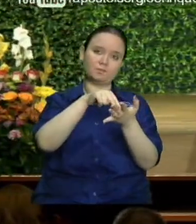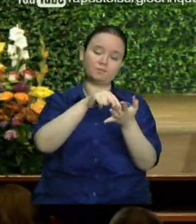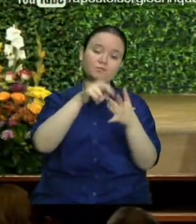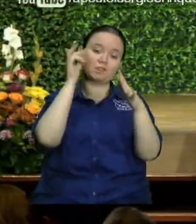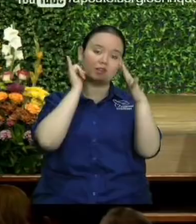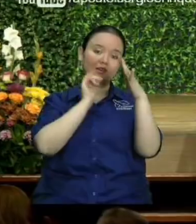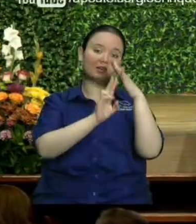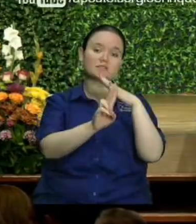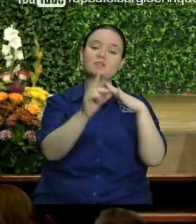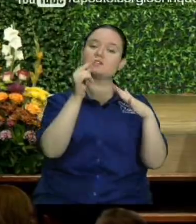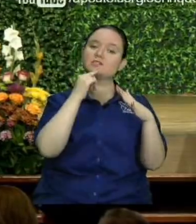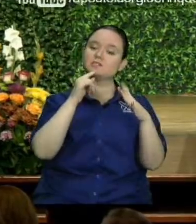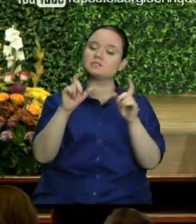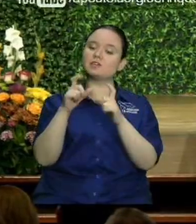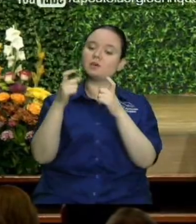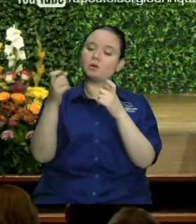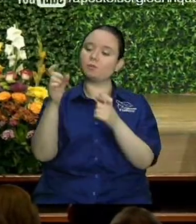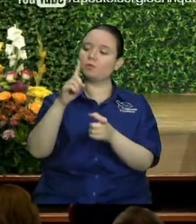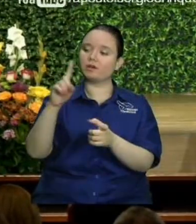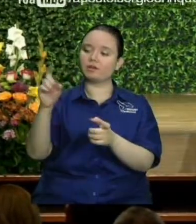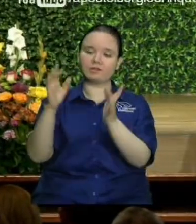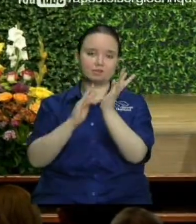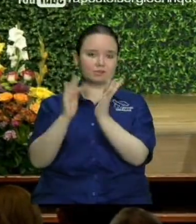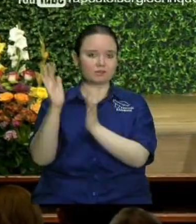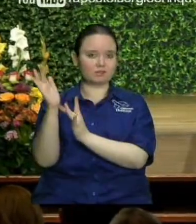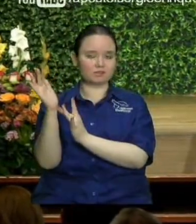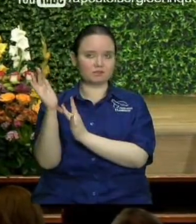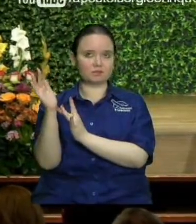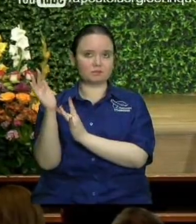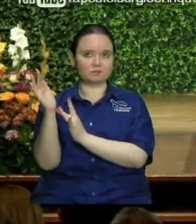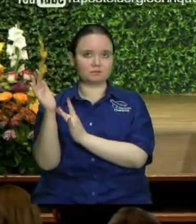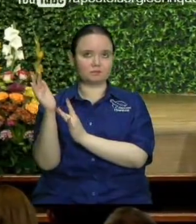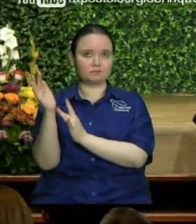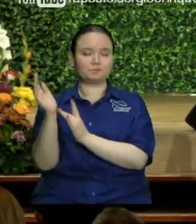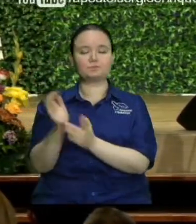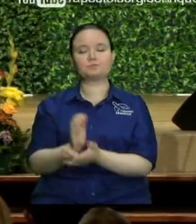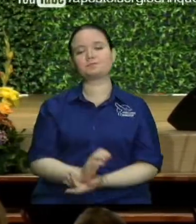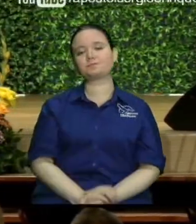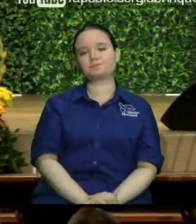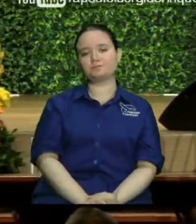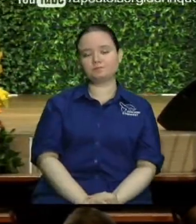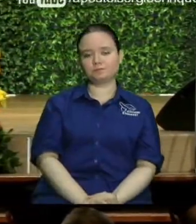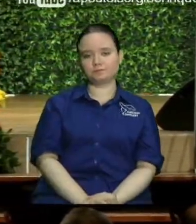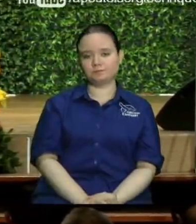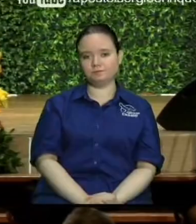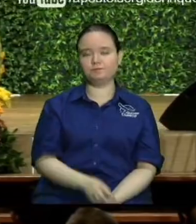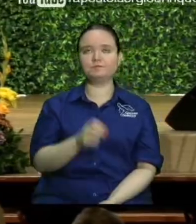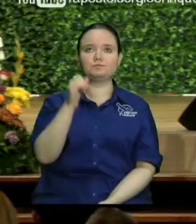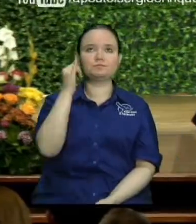cómo iba a ser la generación de Jesús. En Isaías